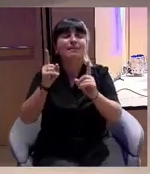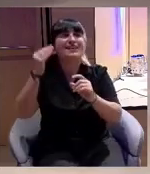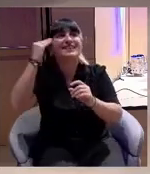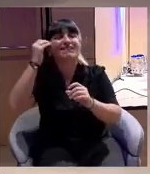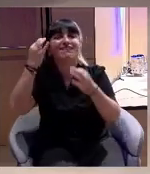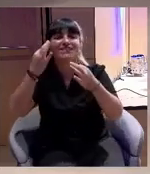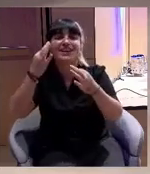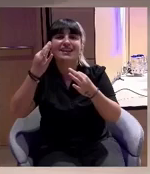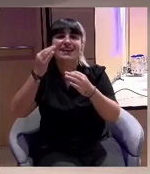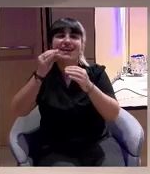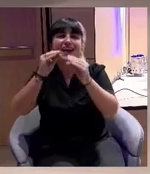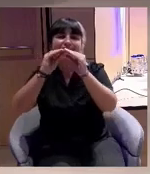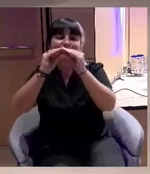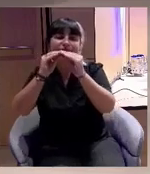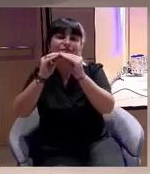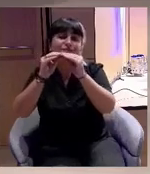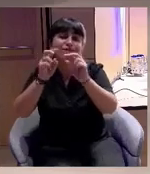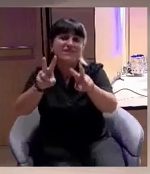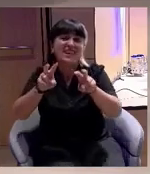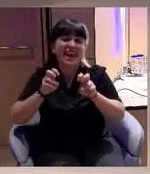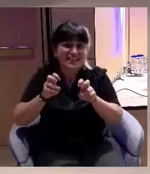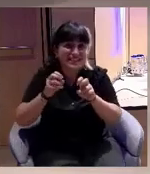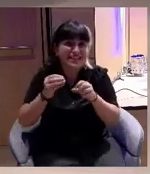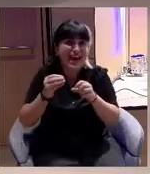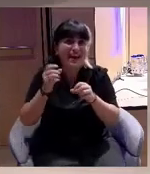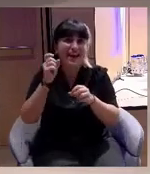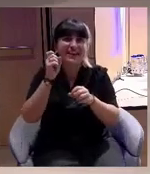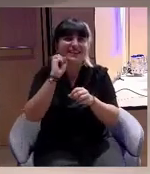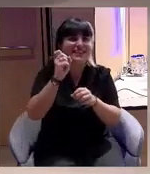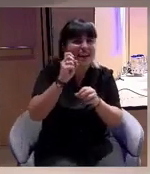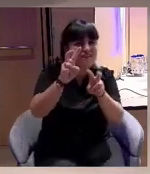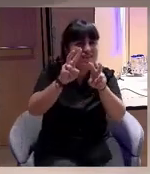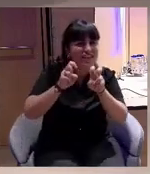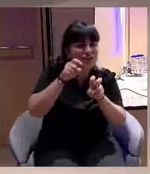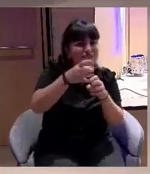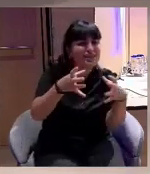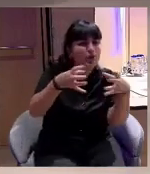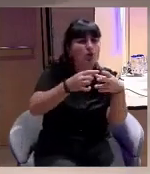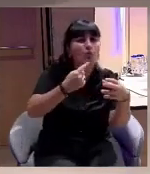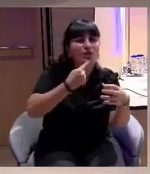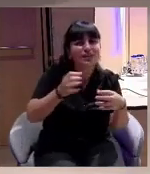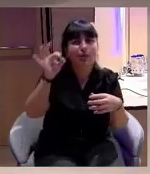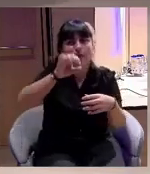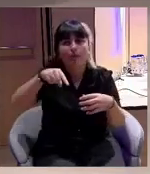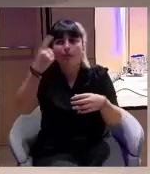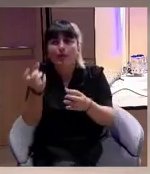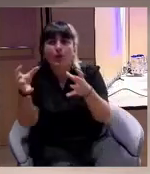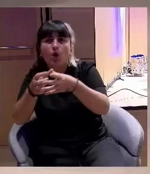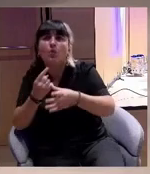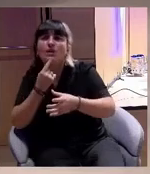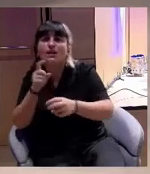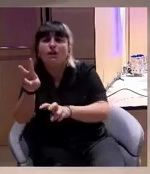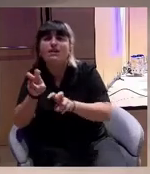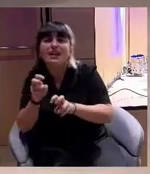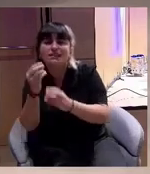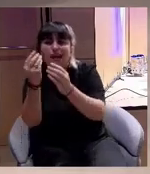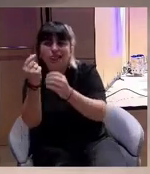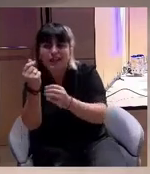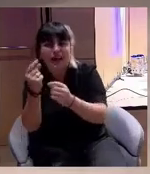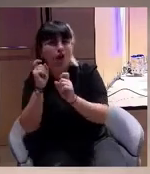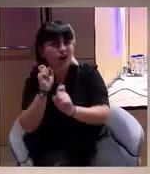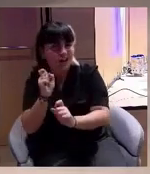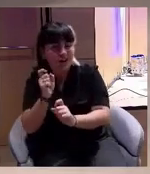ver si responden a sus electores o si responden a quienes donaron para sus campañas bueno poder acceder a esa